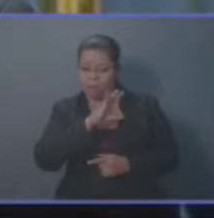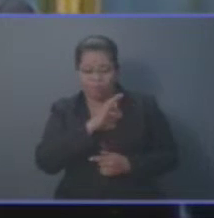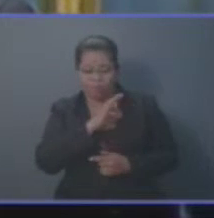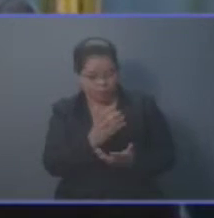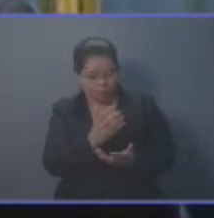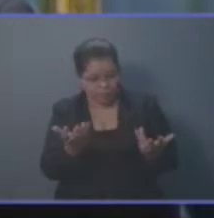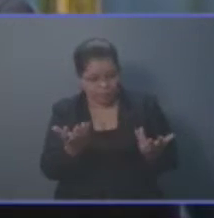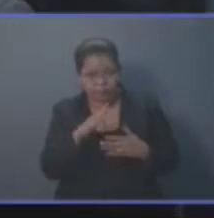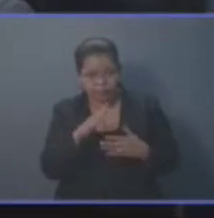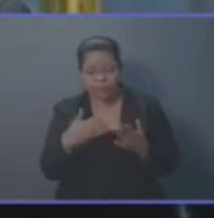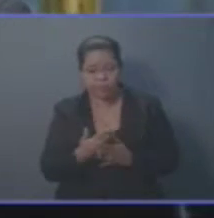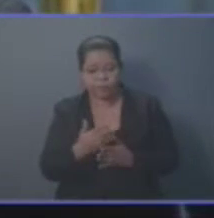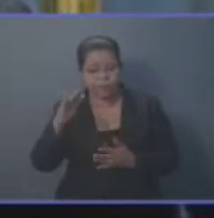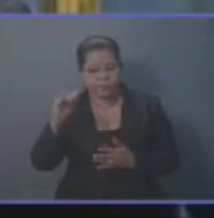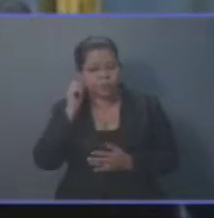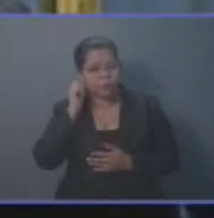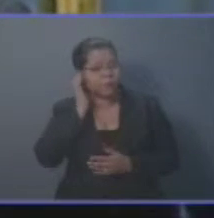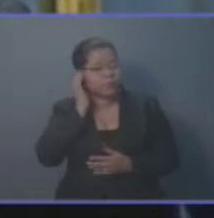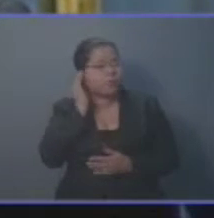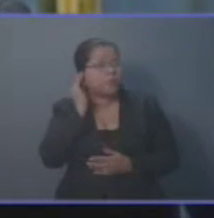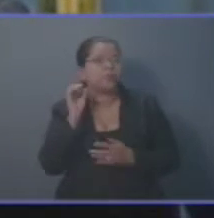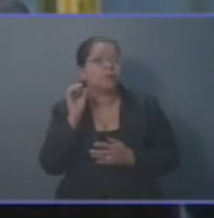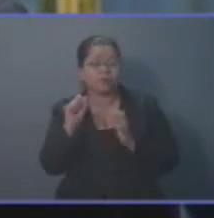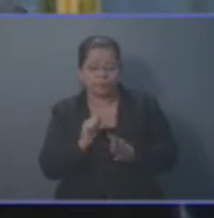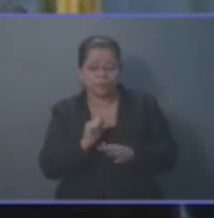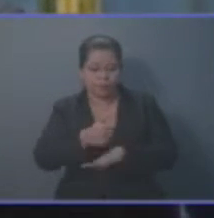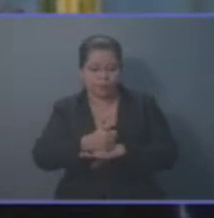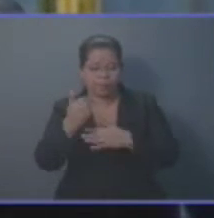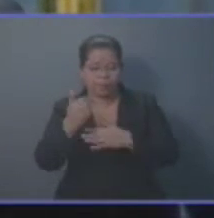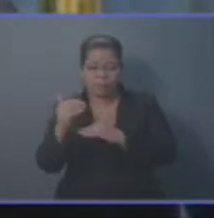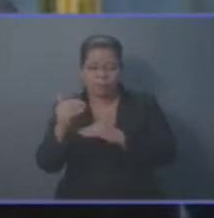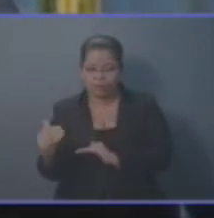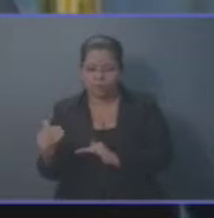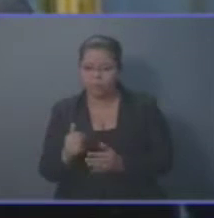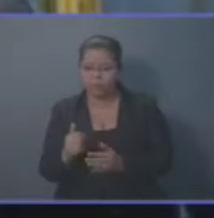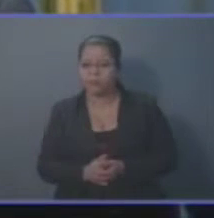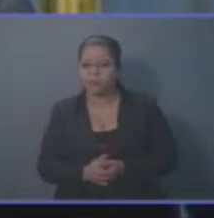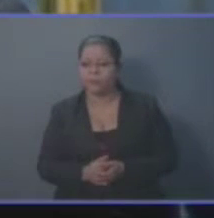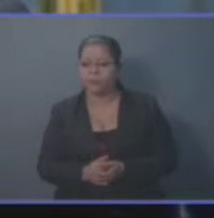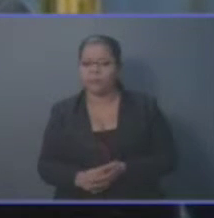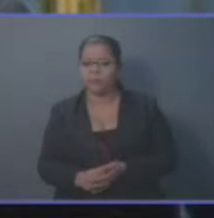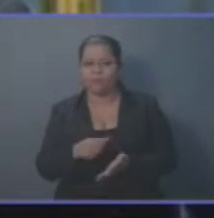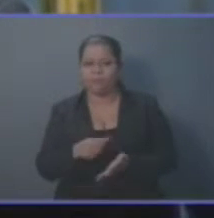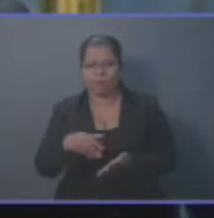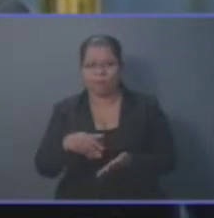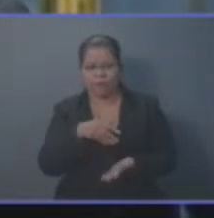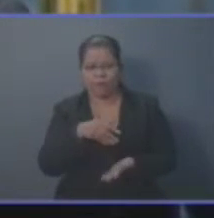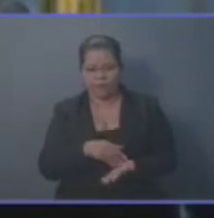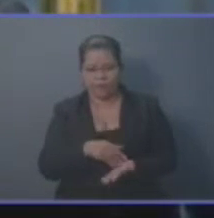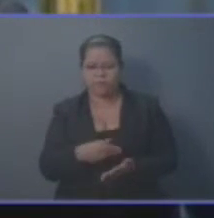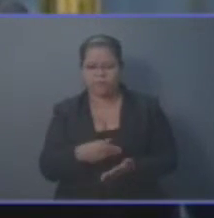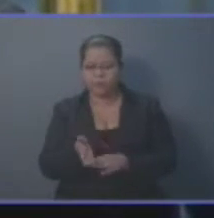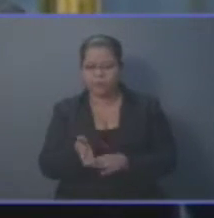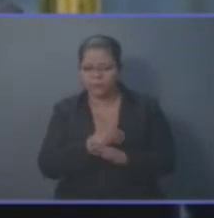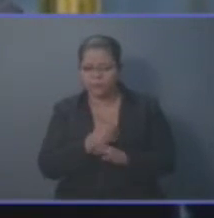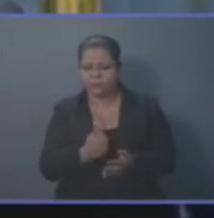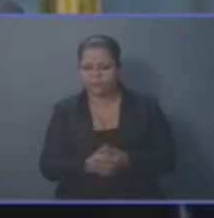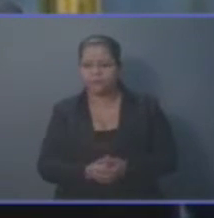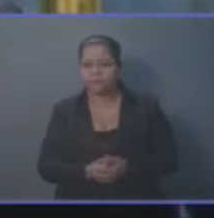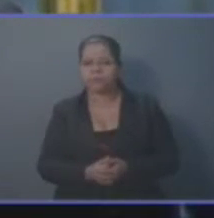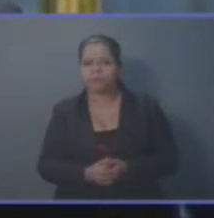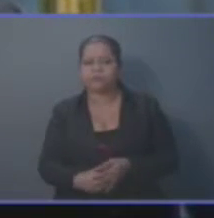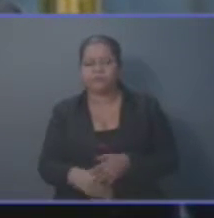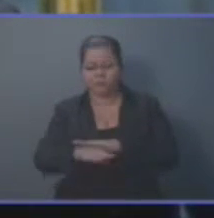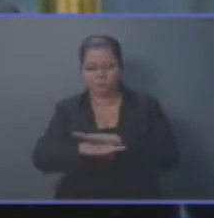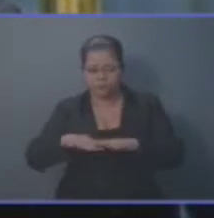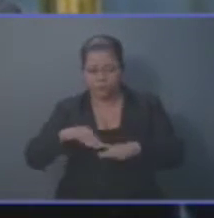los intereses nacionales proceder a decretar los límites de los municipios antes citados. En